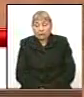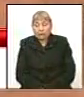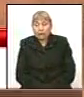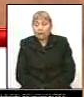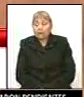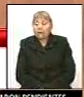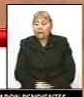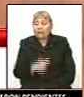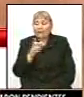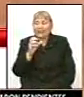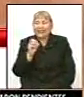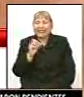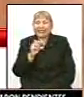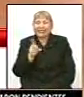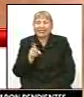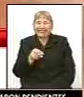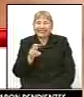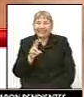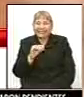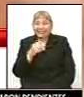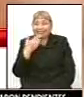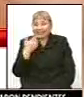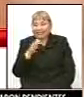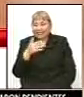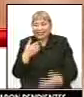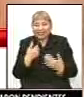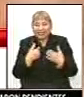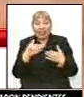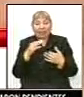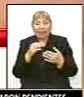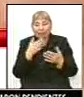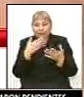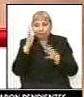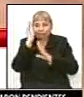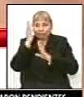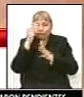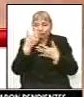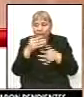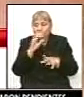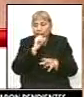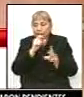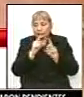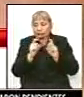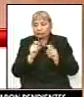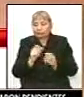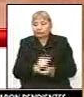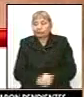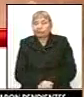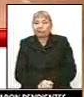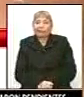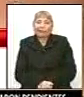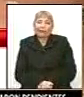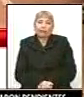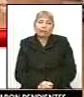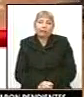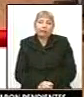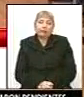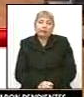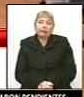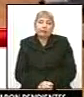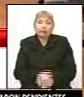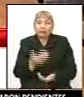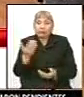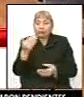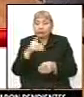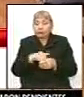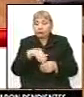López Vilela. Como ya tenemos el coro, ya se ha hecho la exposición y ha habido las intervenciones, voy a llevar al voto.